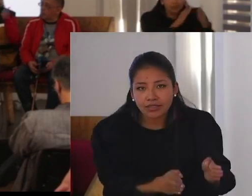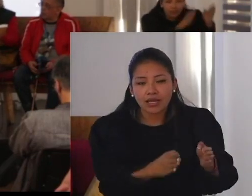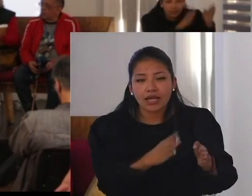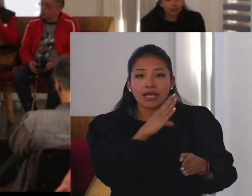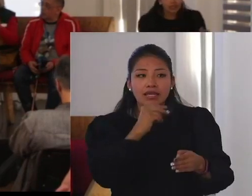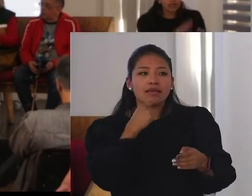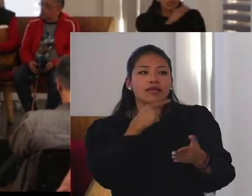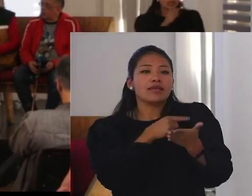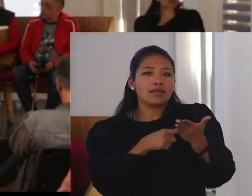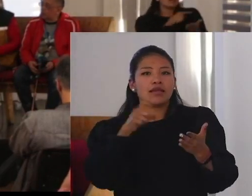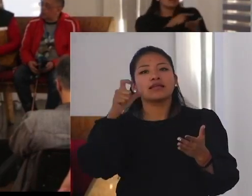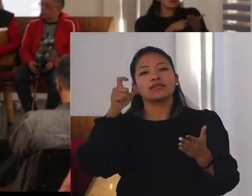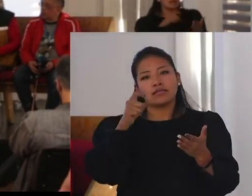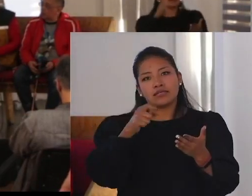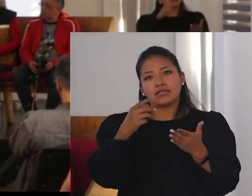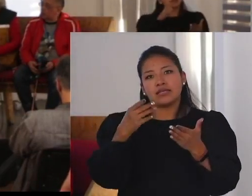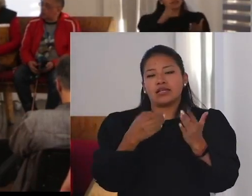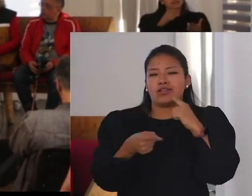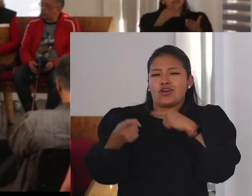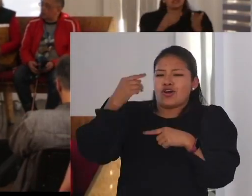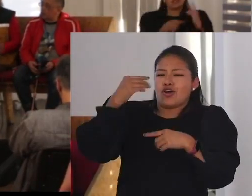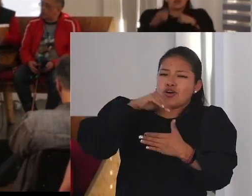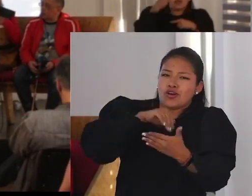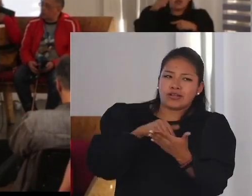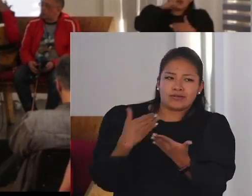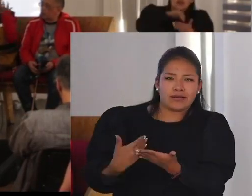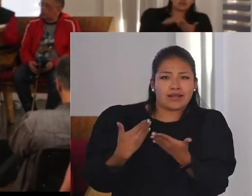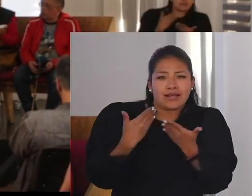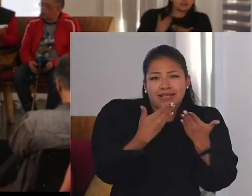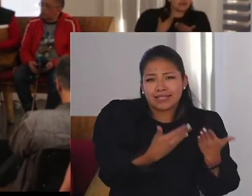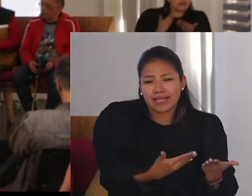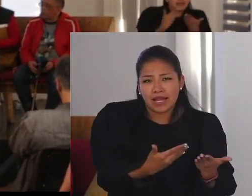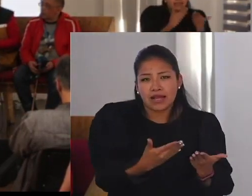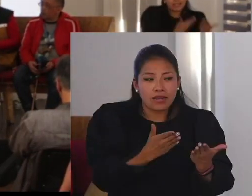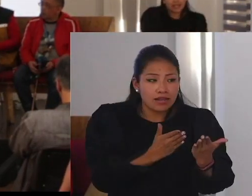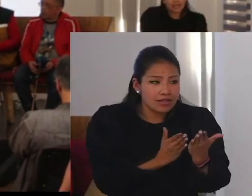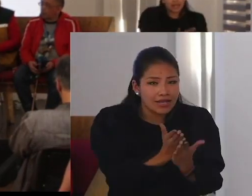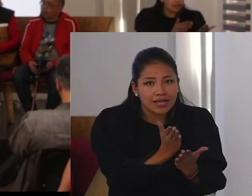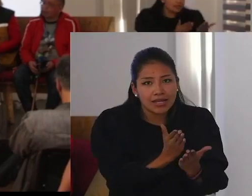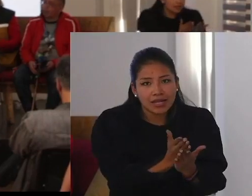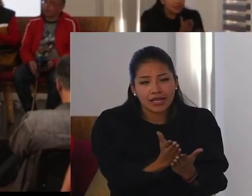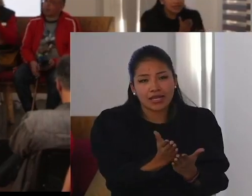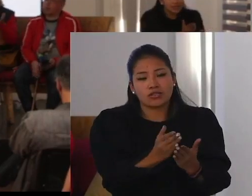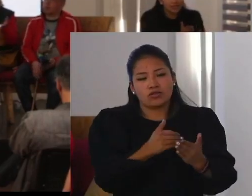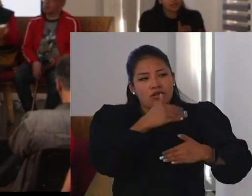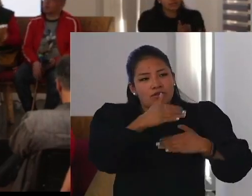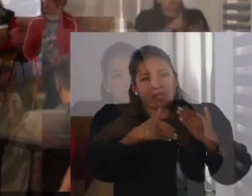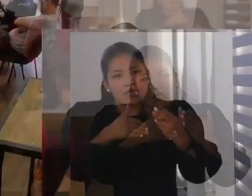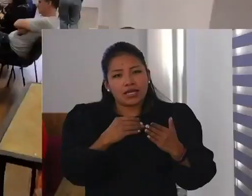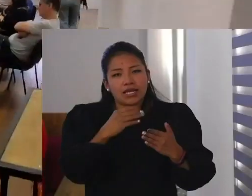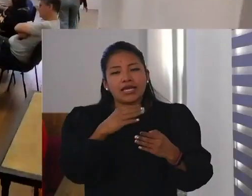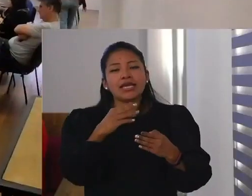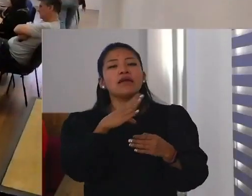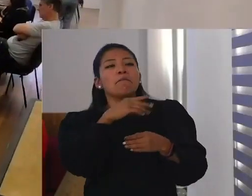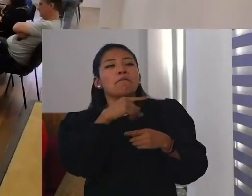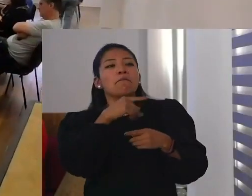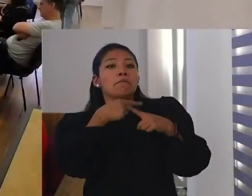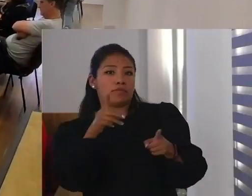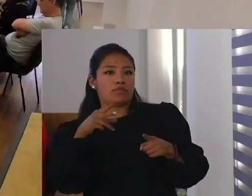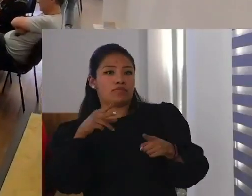les debe restituir el proceso se les debe restituir sus derechos pero nosotros queríamos ir más allá